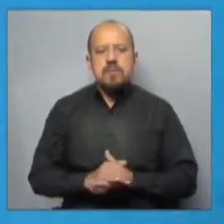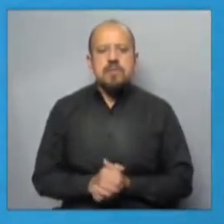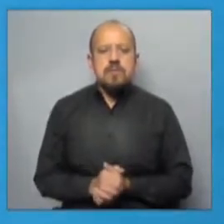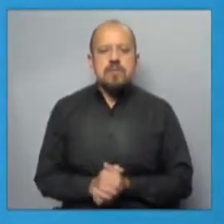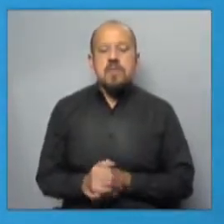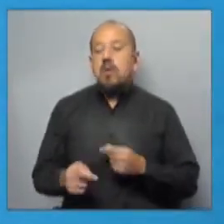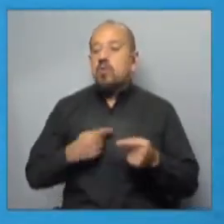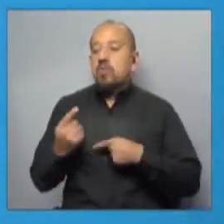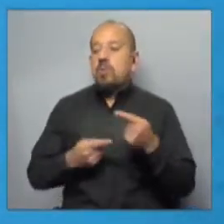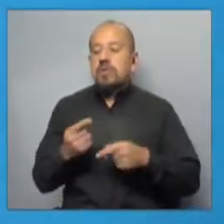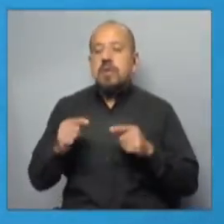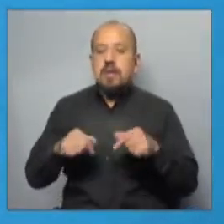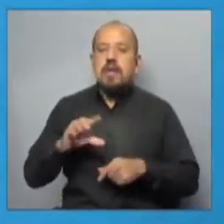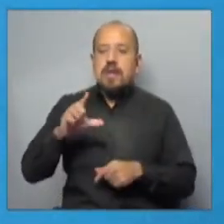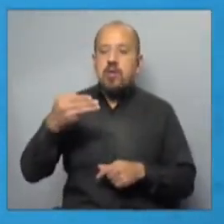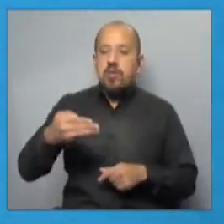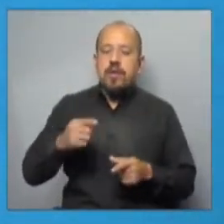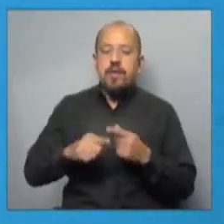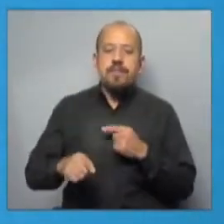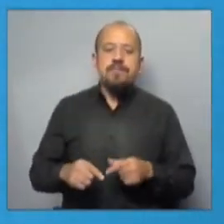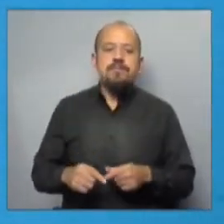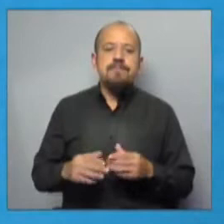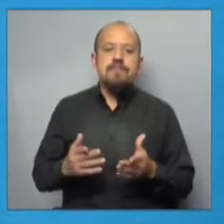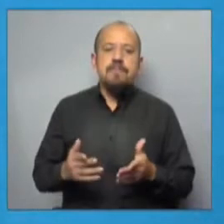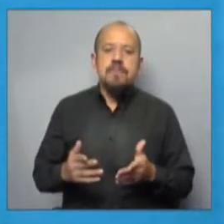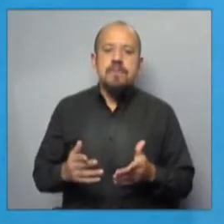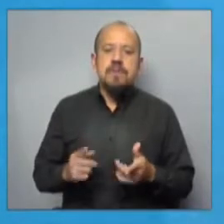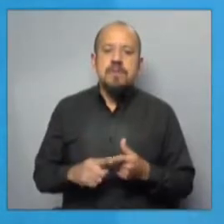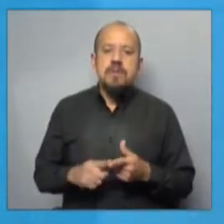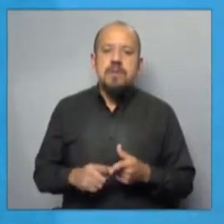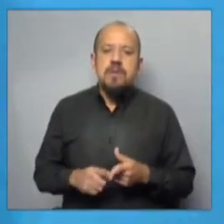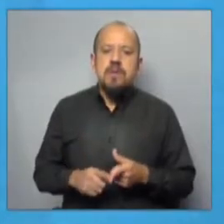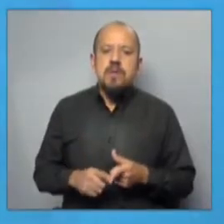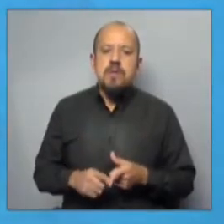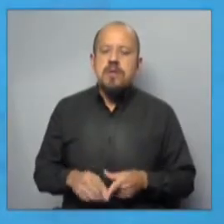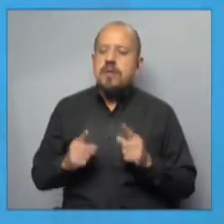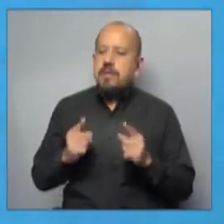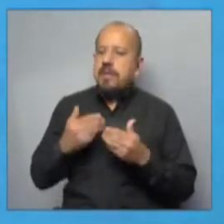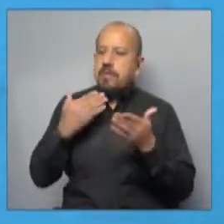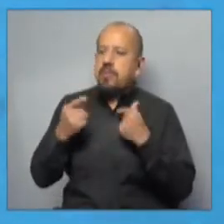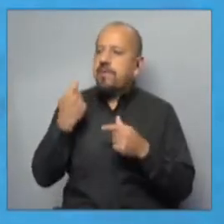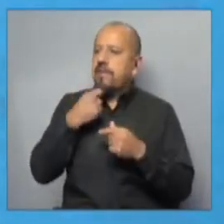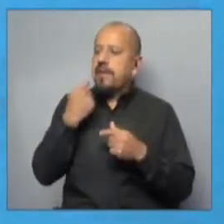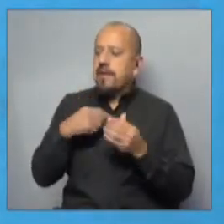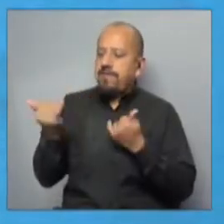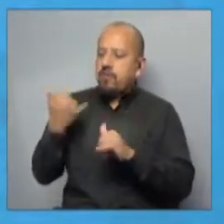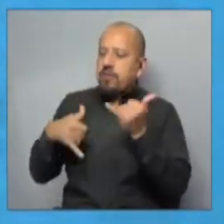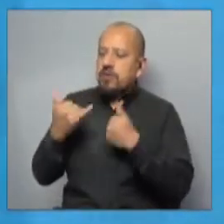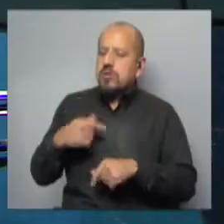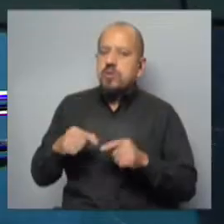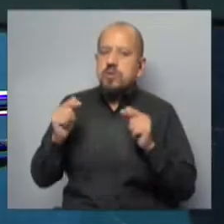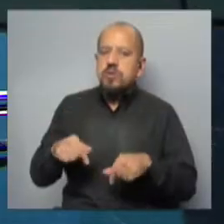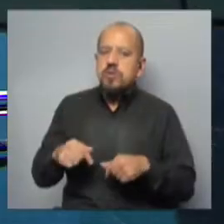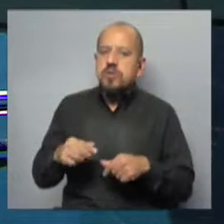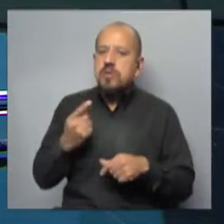seguimos en vivo aquí en lado ve en la pantalla de tv ciudades télam uno de los temas que hablábamos también es la falta de información de hecho este tipo de días sirven